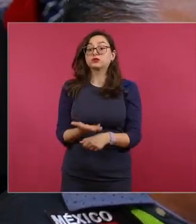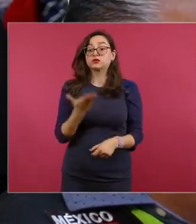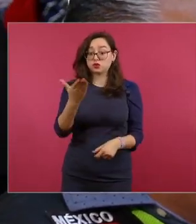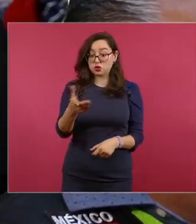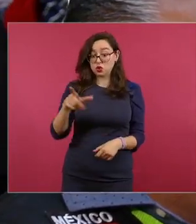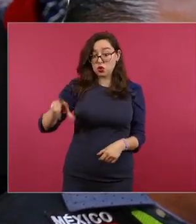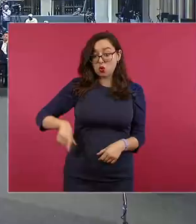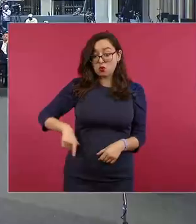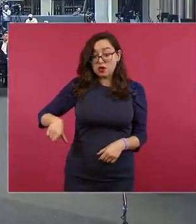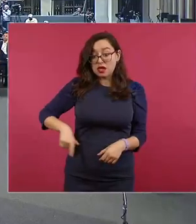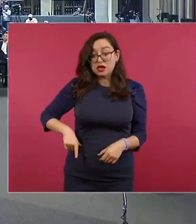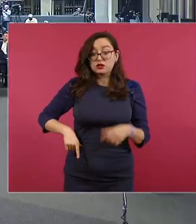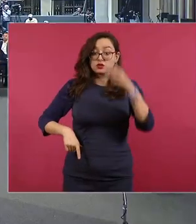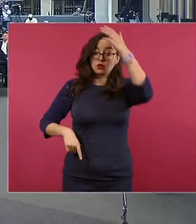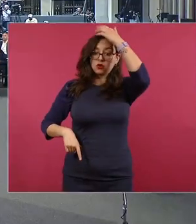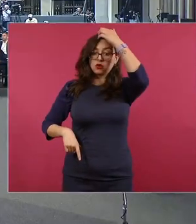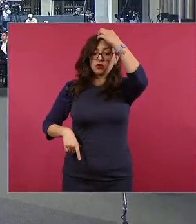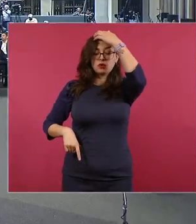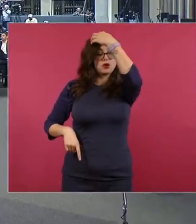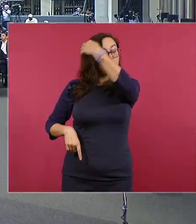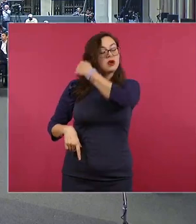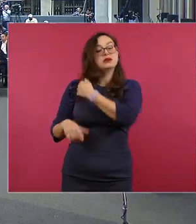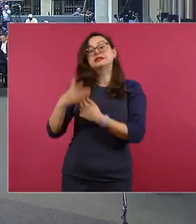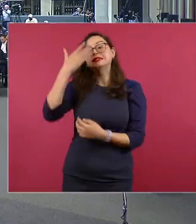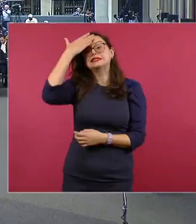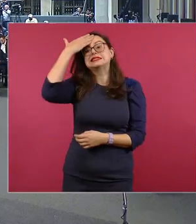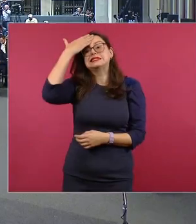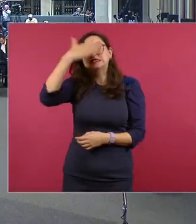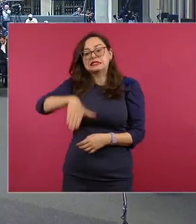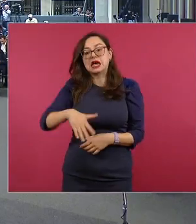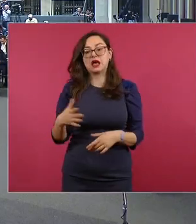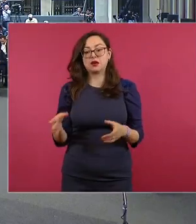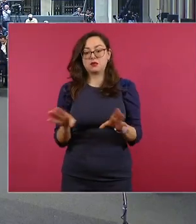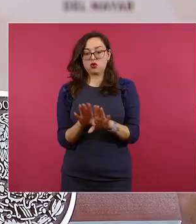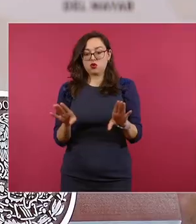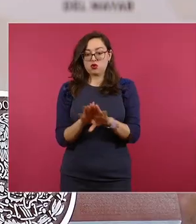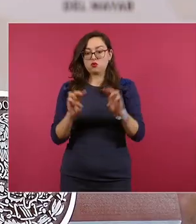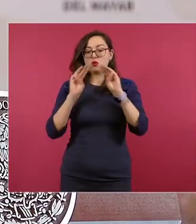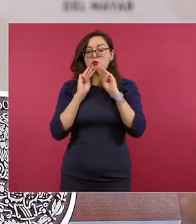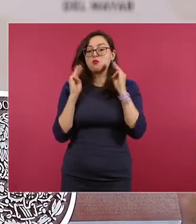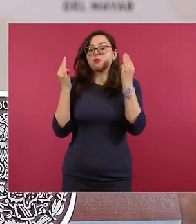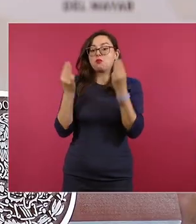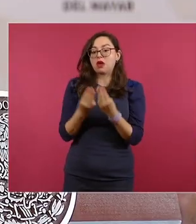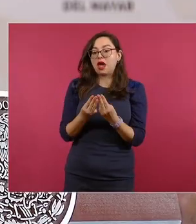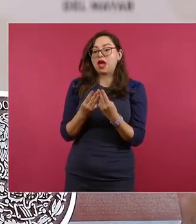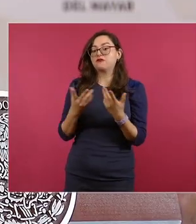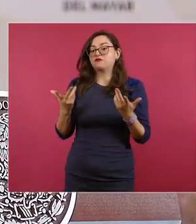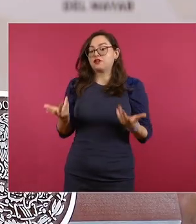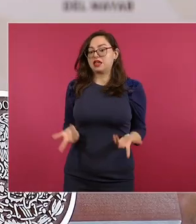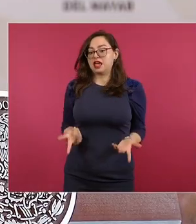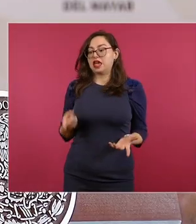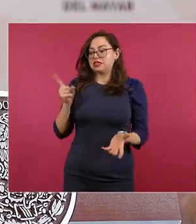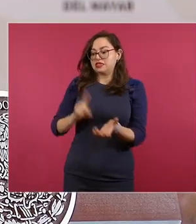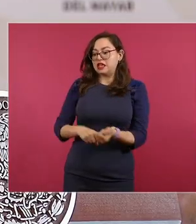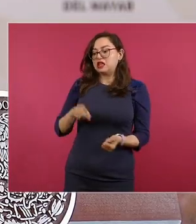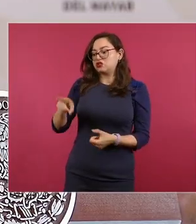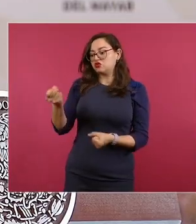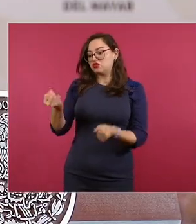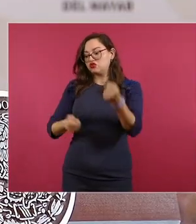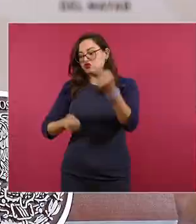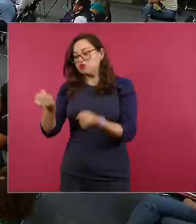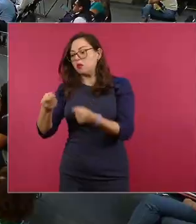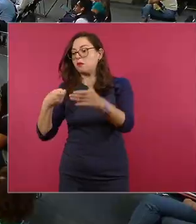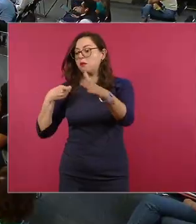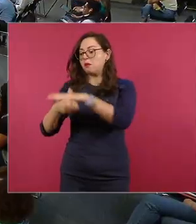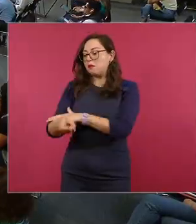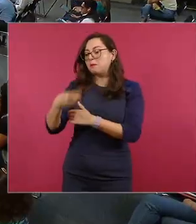gobierno están enterados de cómo el crimen extorsiona a los choferes de estos trailers, sí,